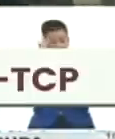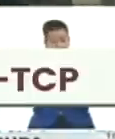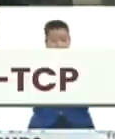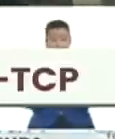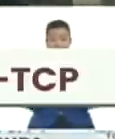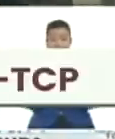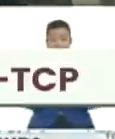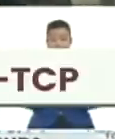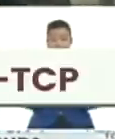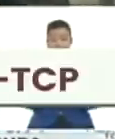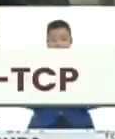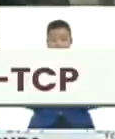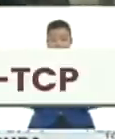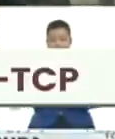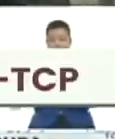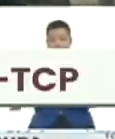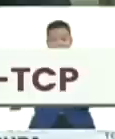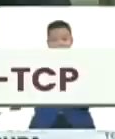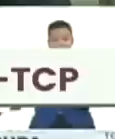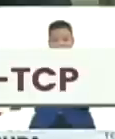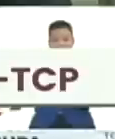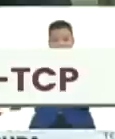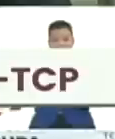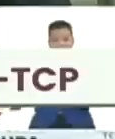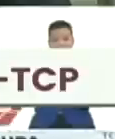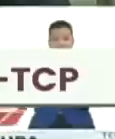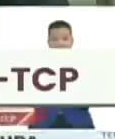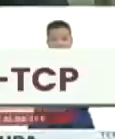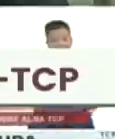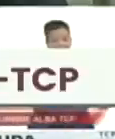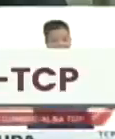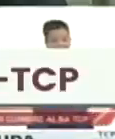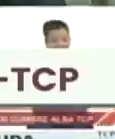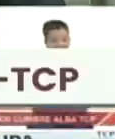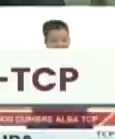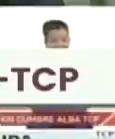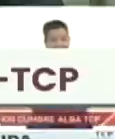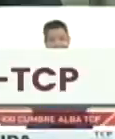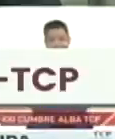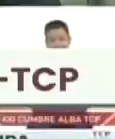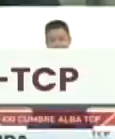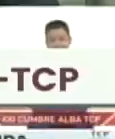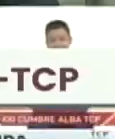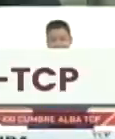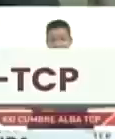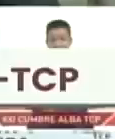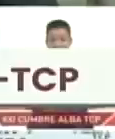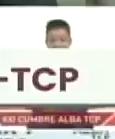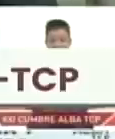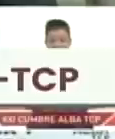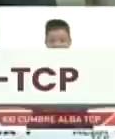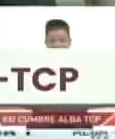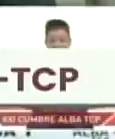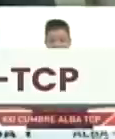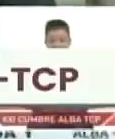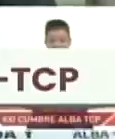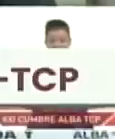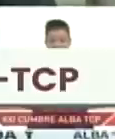Nicolás Maduro Moro, presidente de la República Bolivariana de